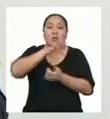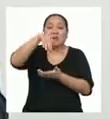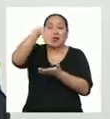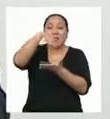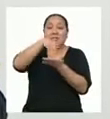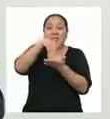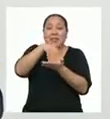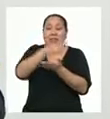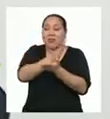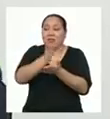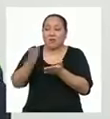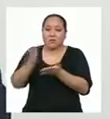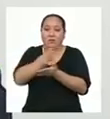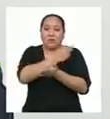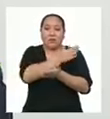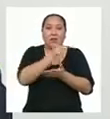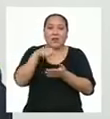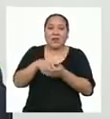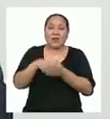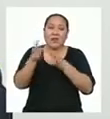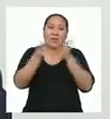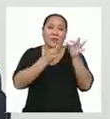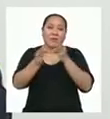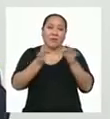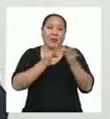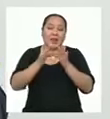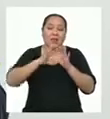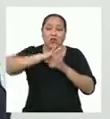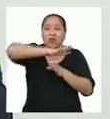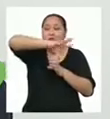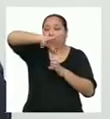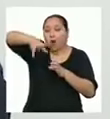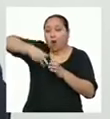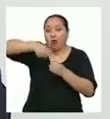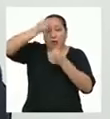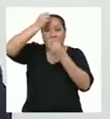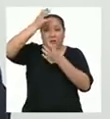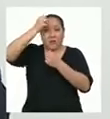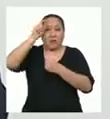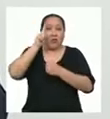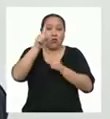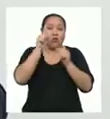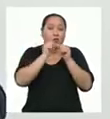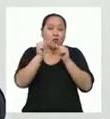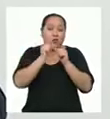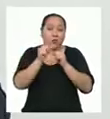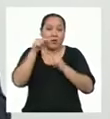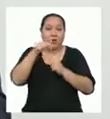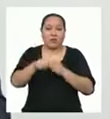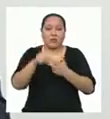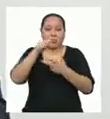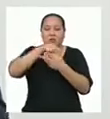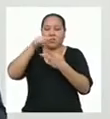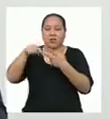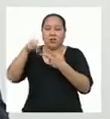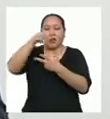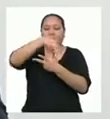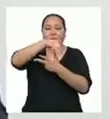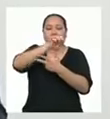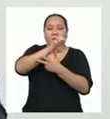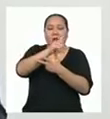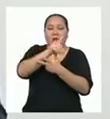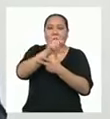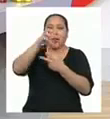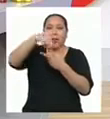ordenada y se usan para describir a todo el conjunto de datos con un solo valor. Las medidas de tendencia central son 3: media,